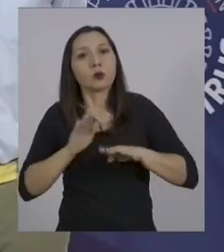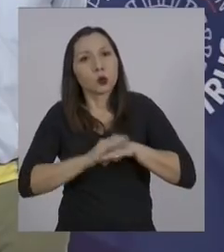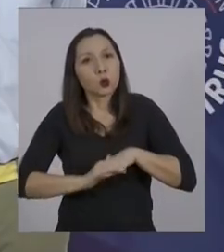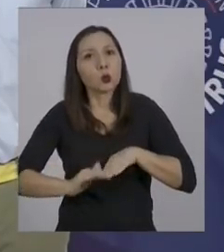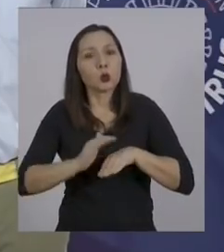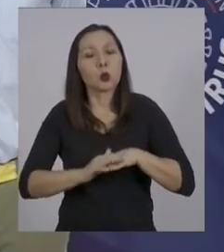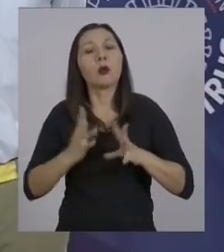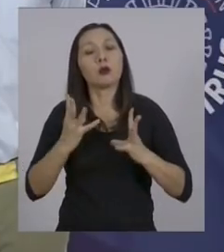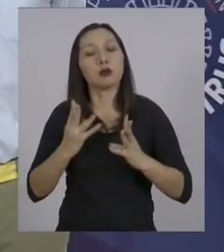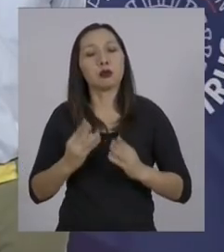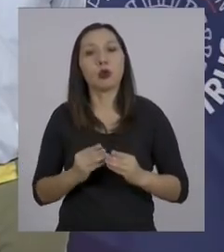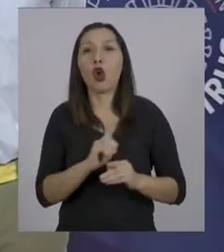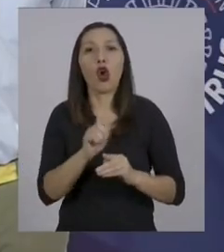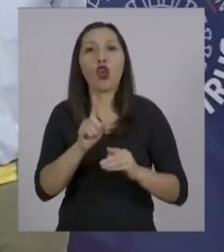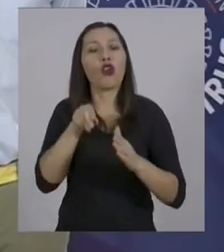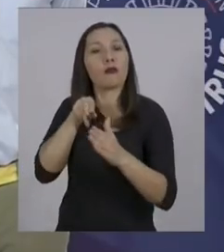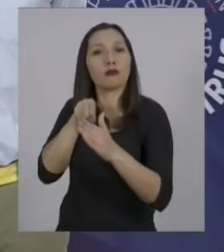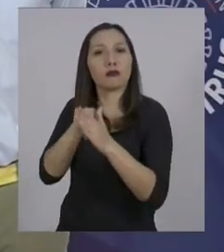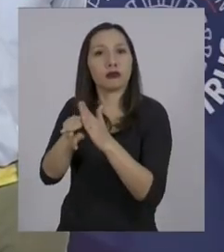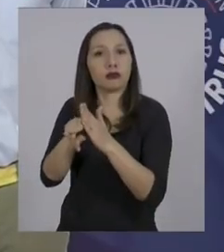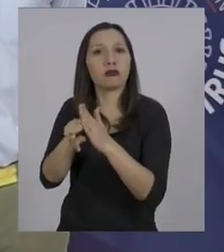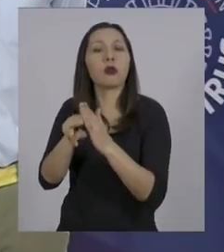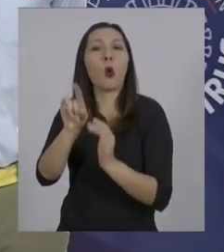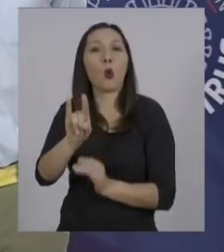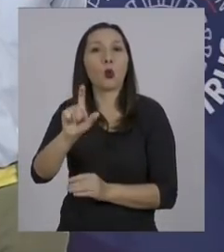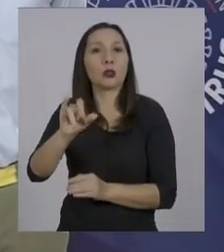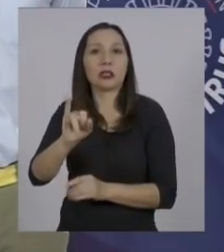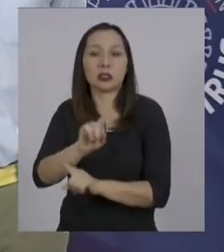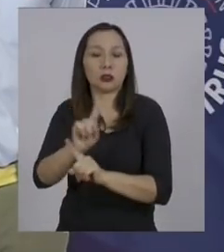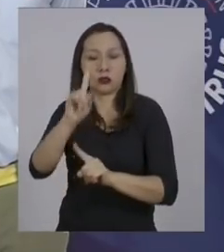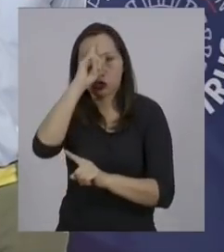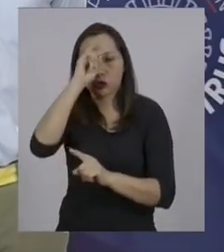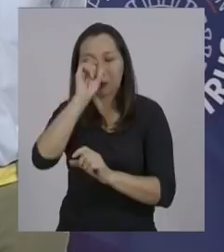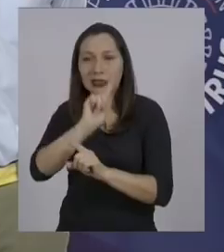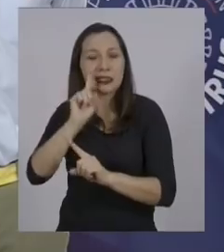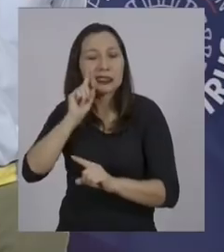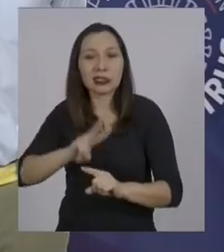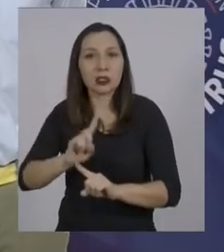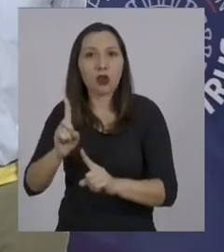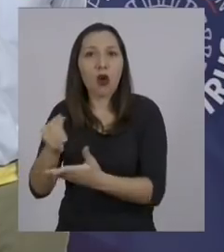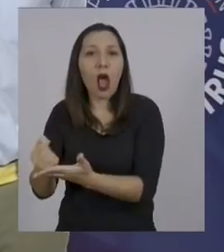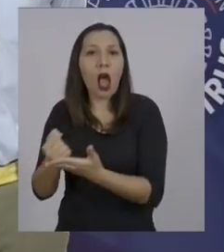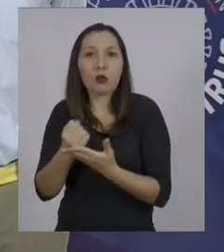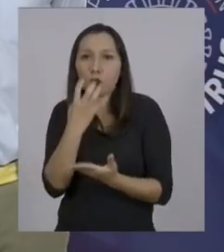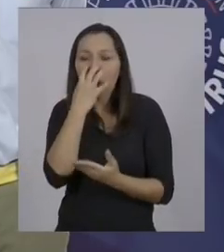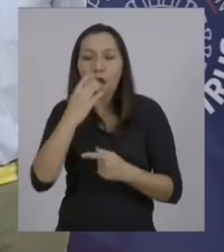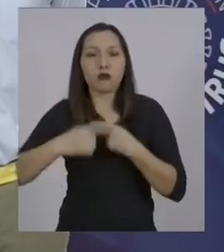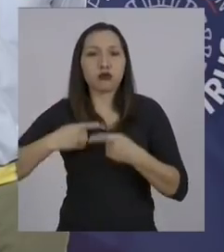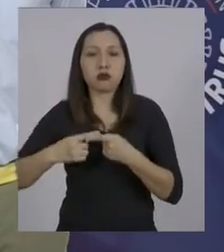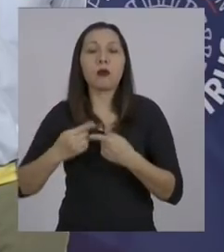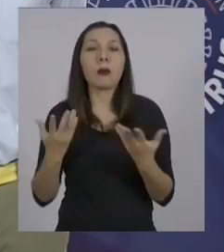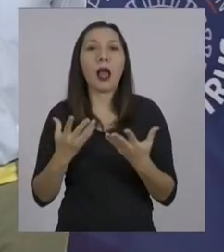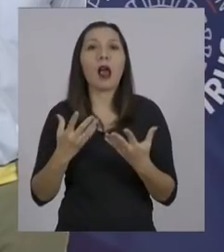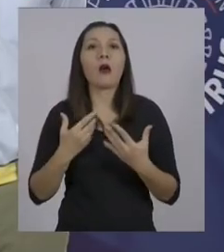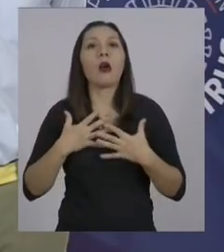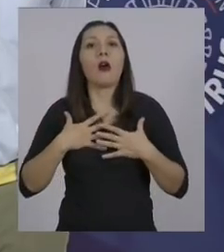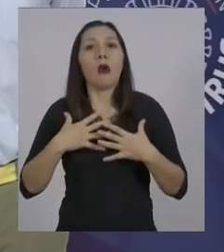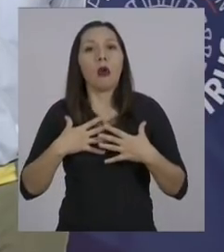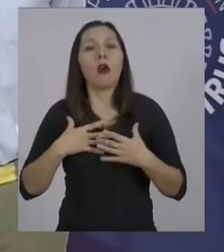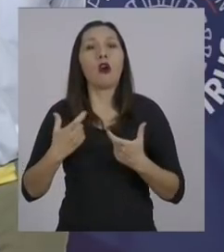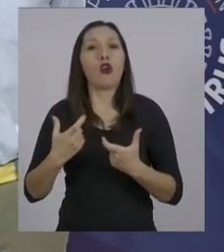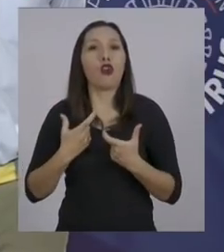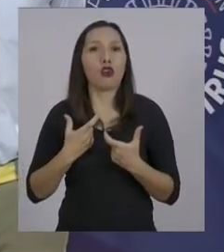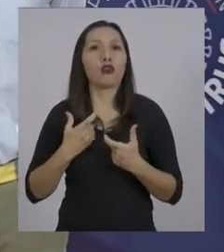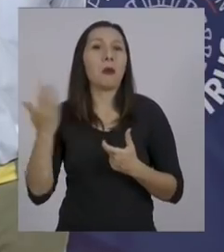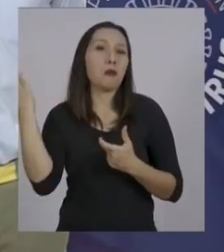caritativo, y no fue ingresada a tratamiento intensivo ni conectada a un ventilador mecánico para manejar la exacerbación de su